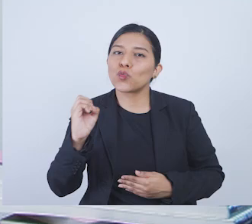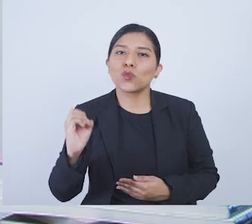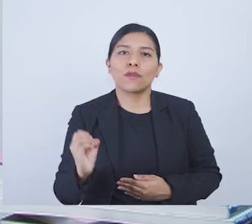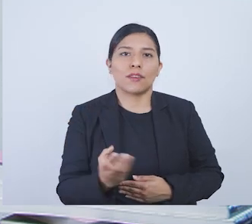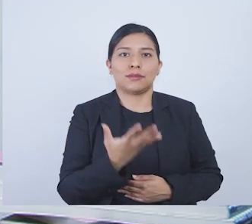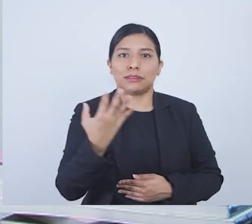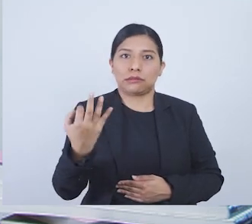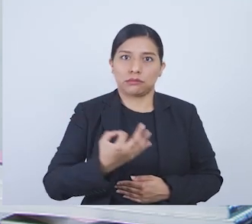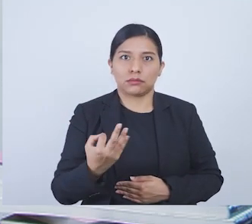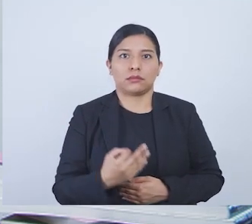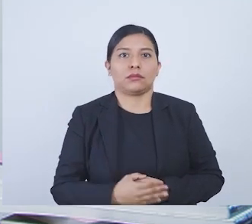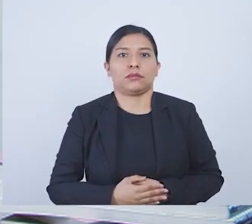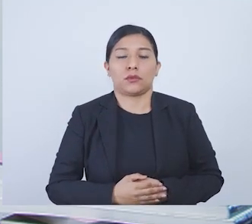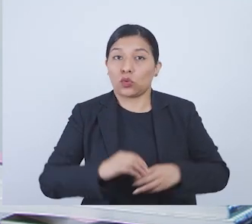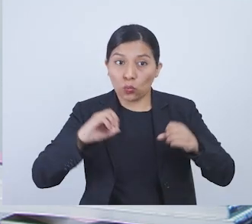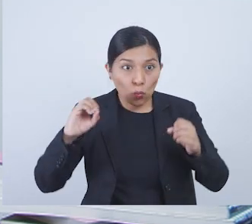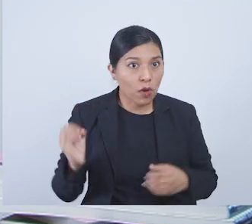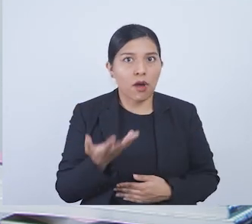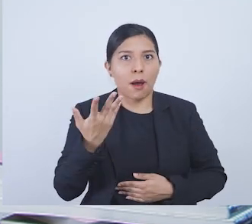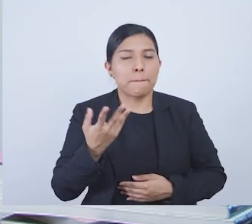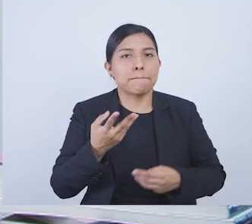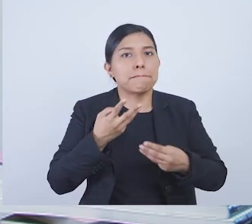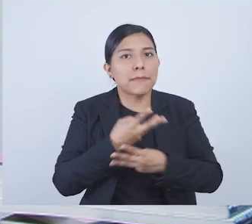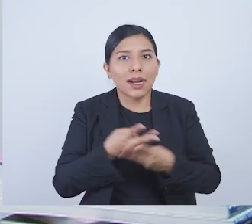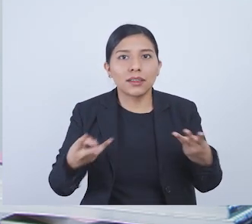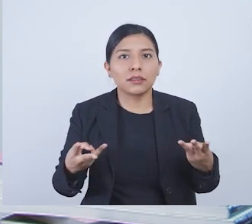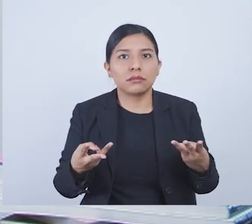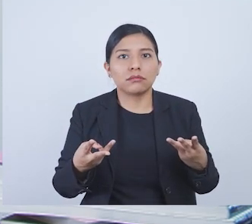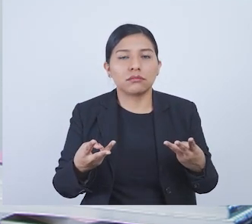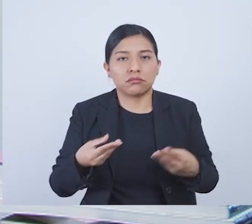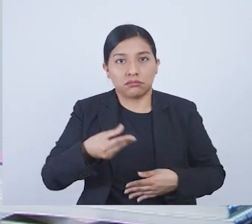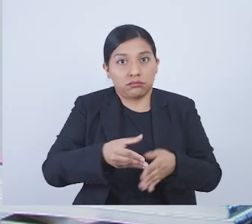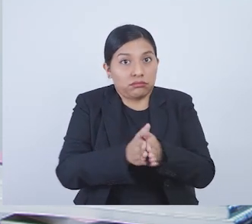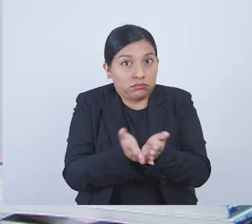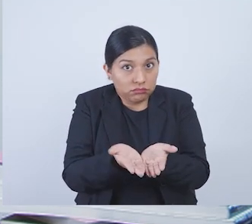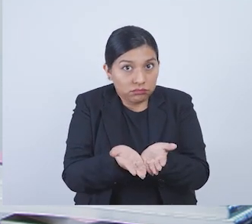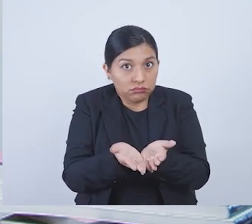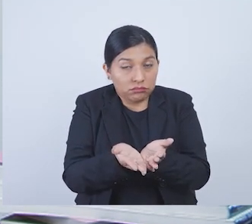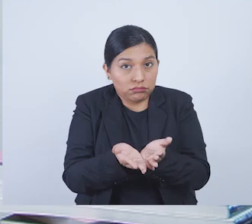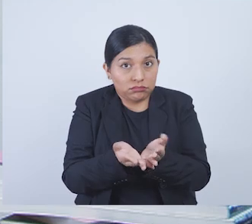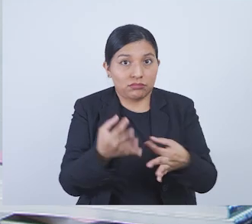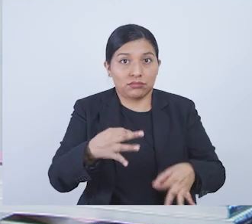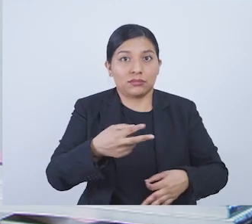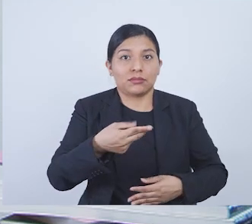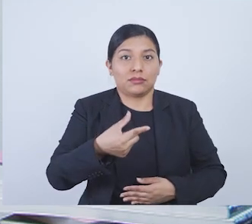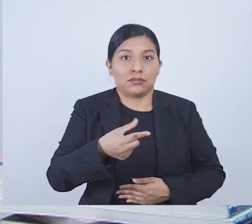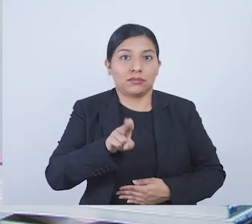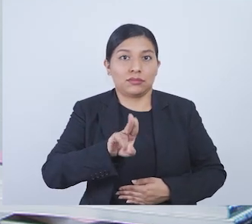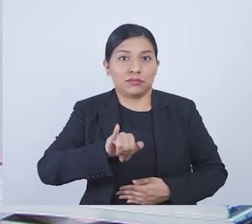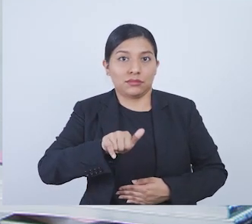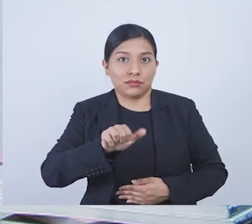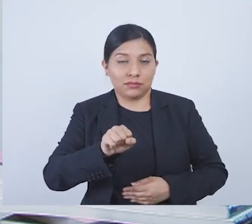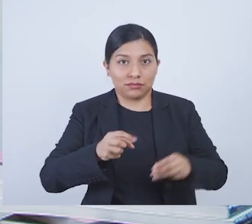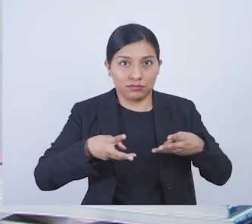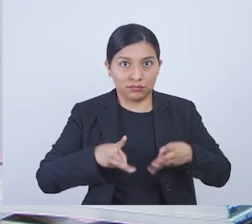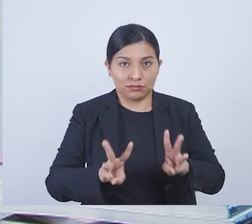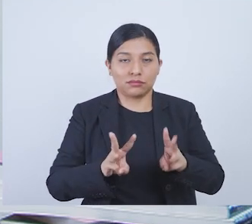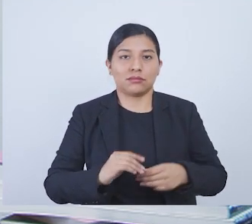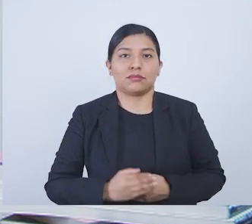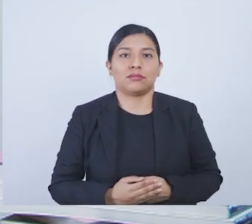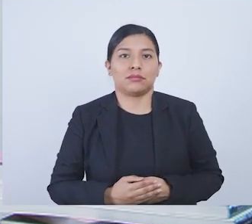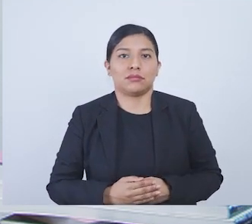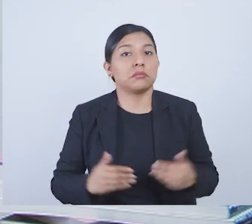la construcción de nuevos materiales, libros de texto, guías metodológicas y por supuesto hoy en